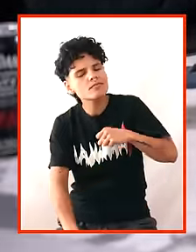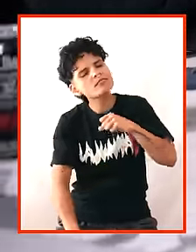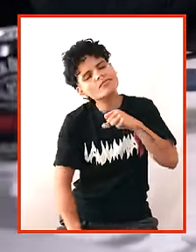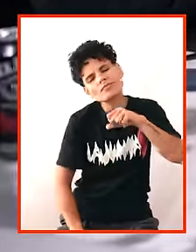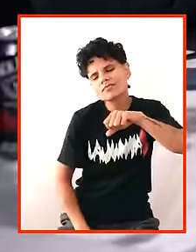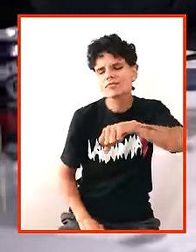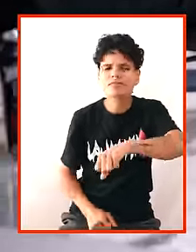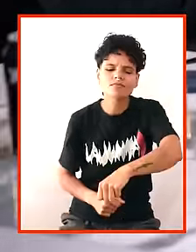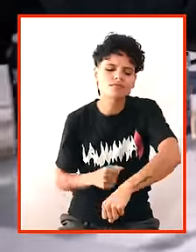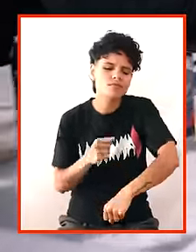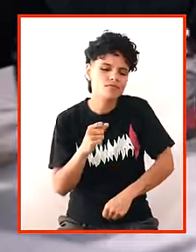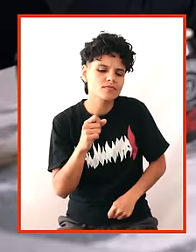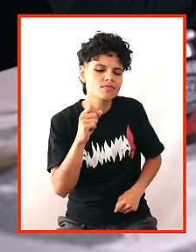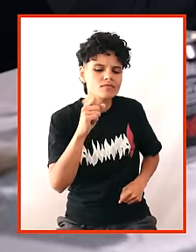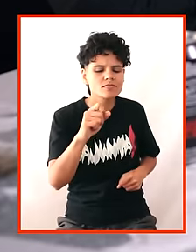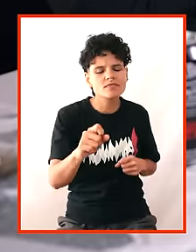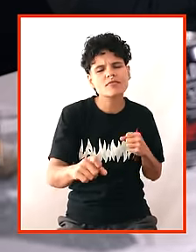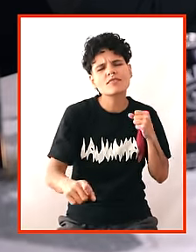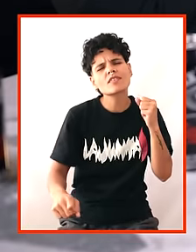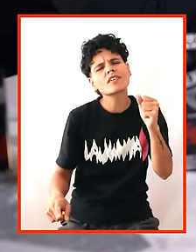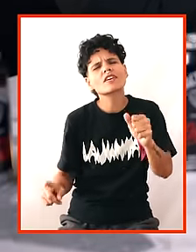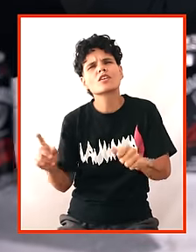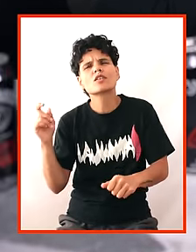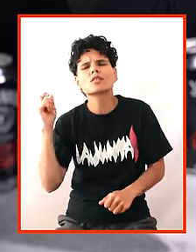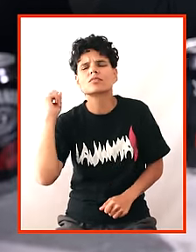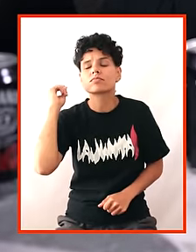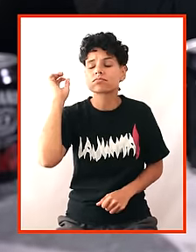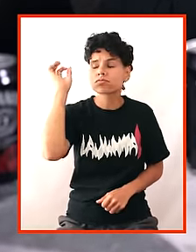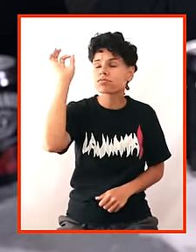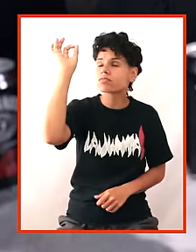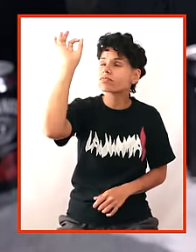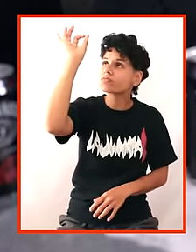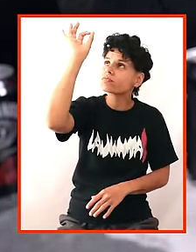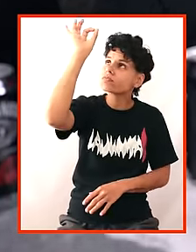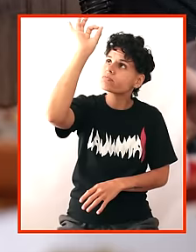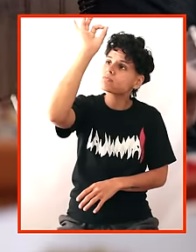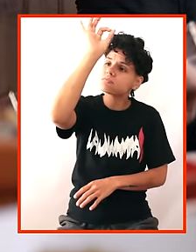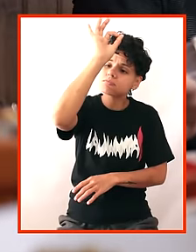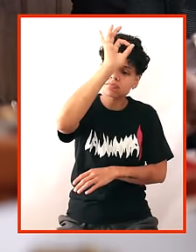a ver toda la vida pasar,